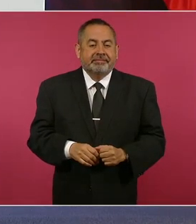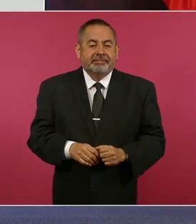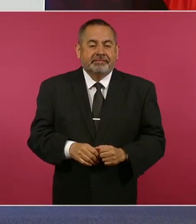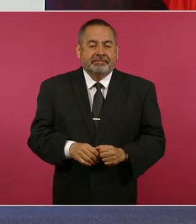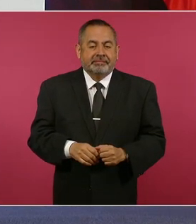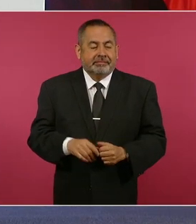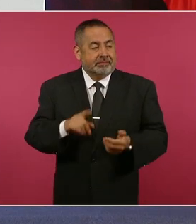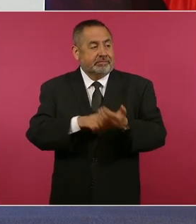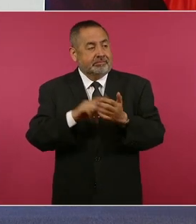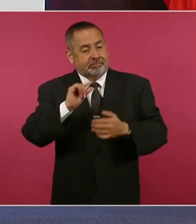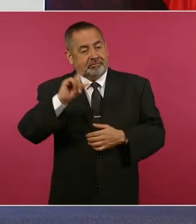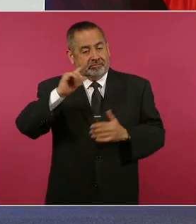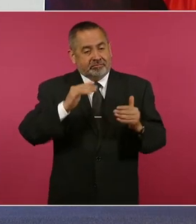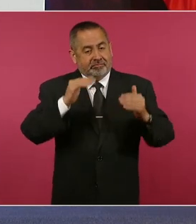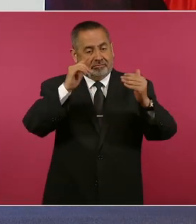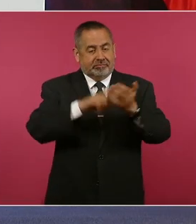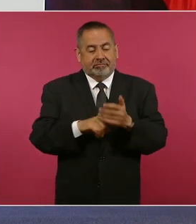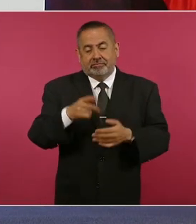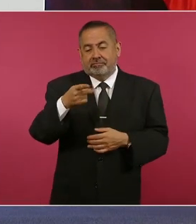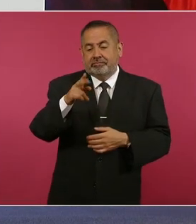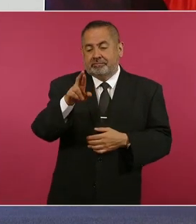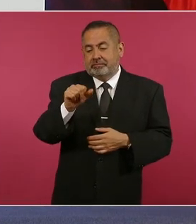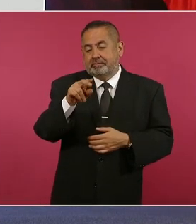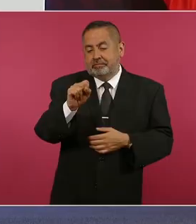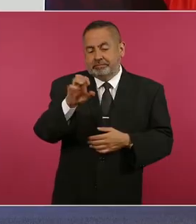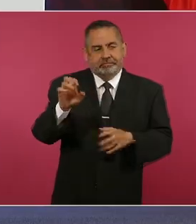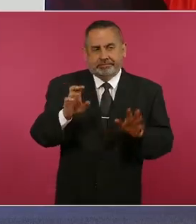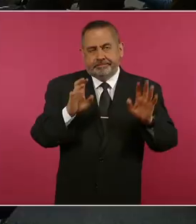de altos vuelos, Enrique Krause,